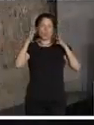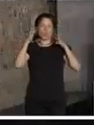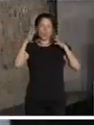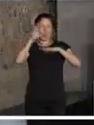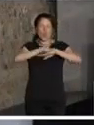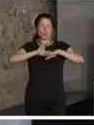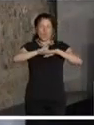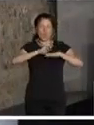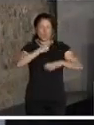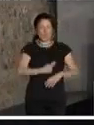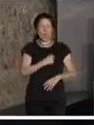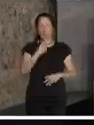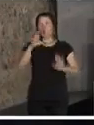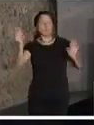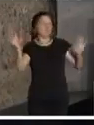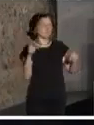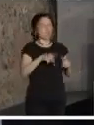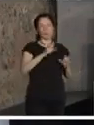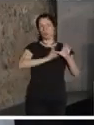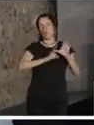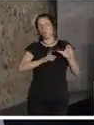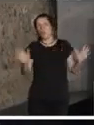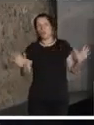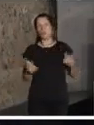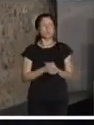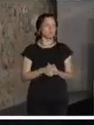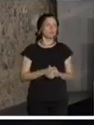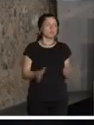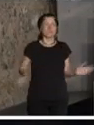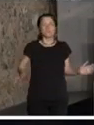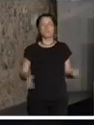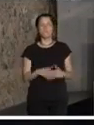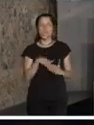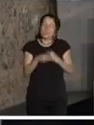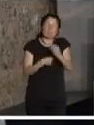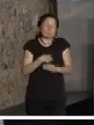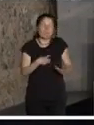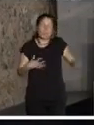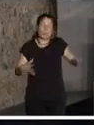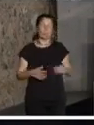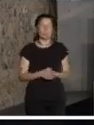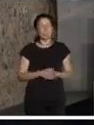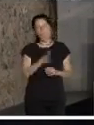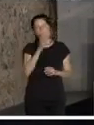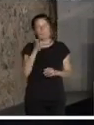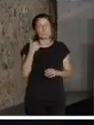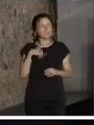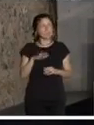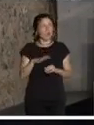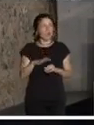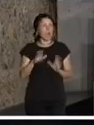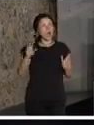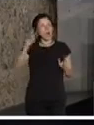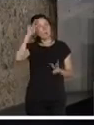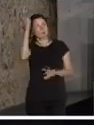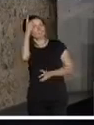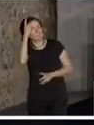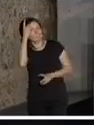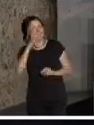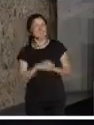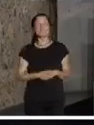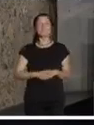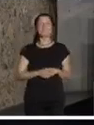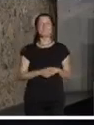eres él salió de seguida a decir bueno eso aquí en extremadura no no se puede hacer ahora ya ha cambiado la versión